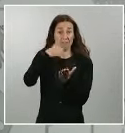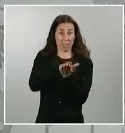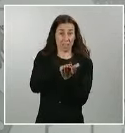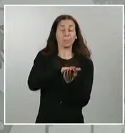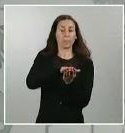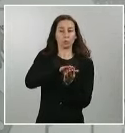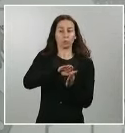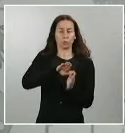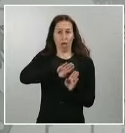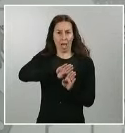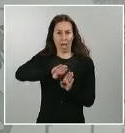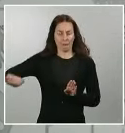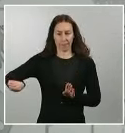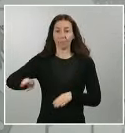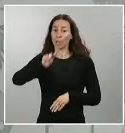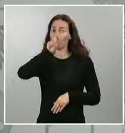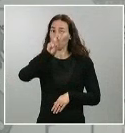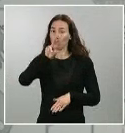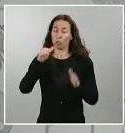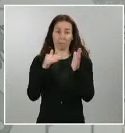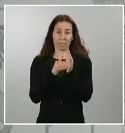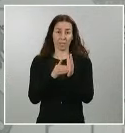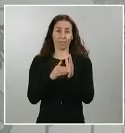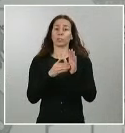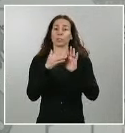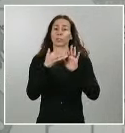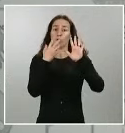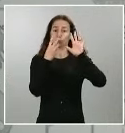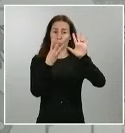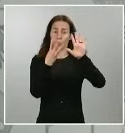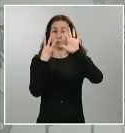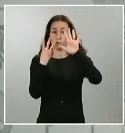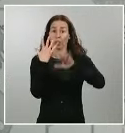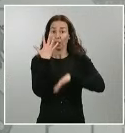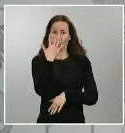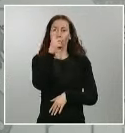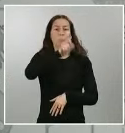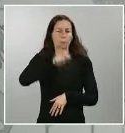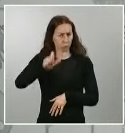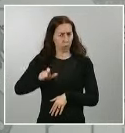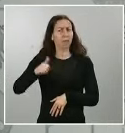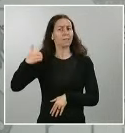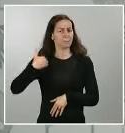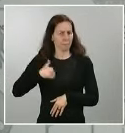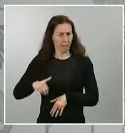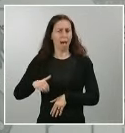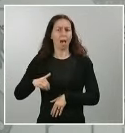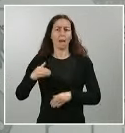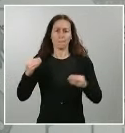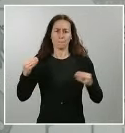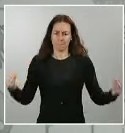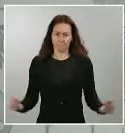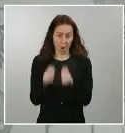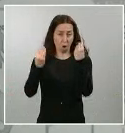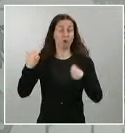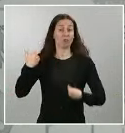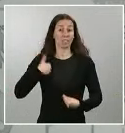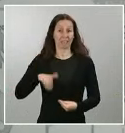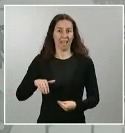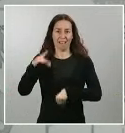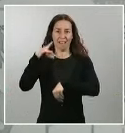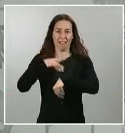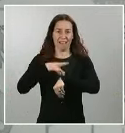de 12.285 compatriotas que se han curado. Muchos de esos pacientes sanados son también personas mayores que pertenecen a